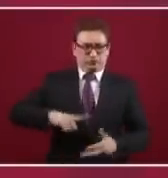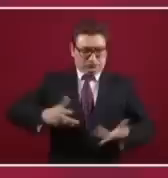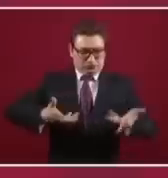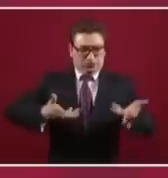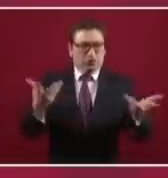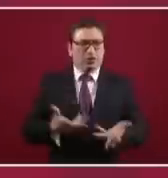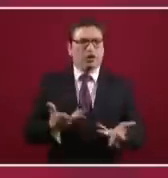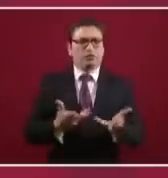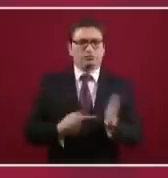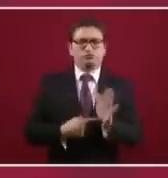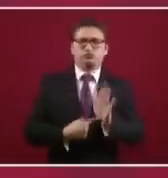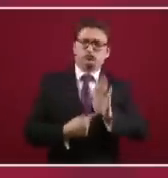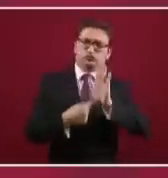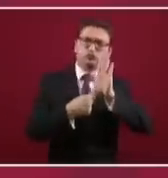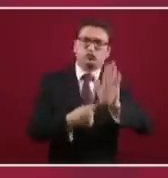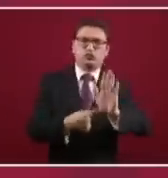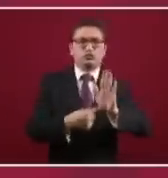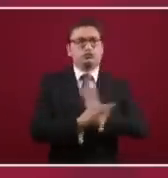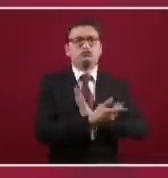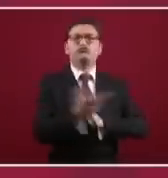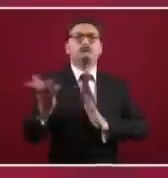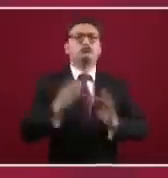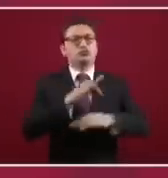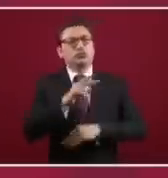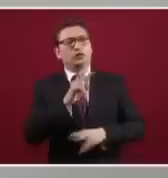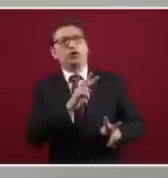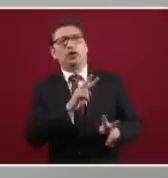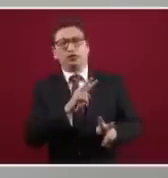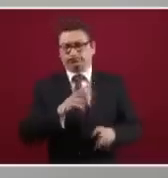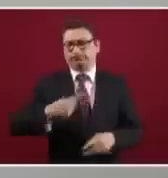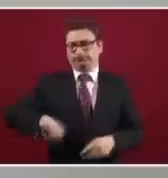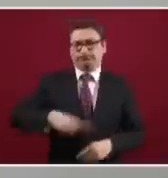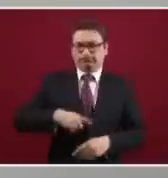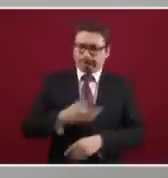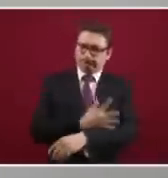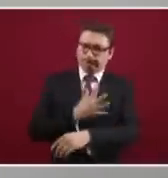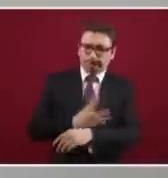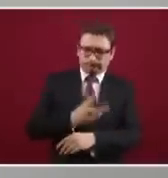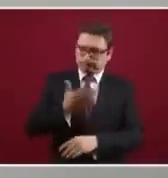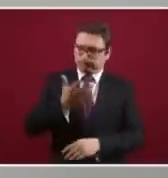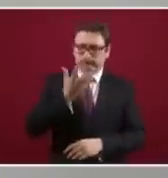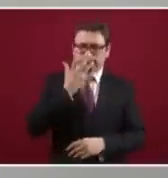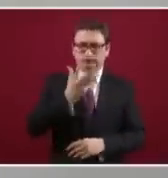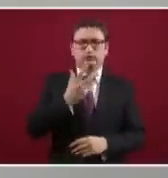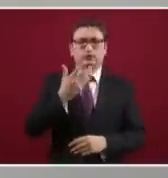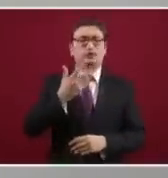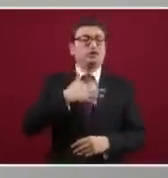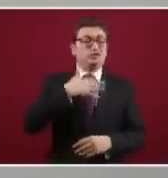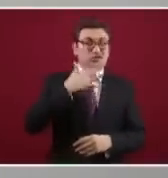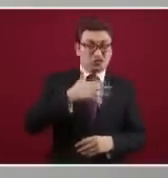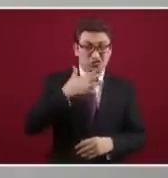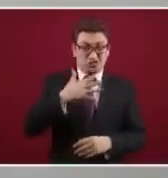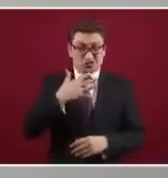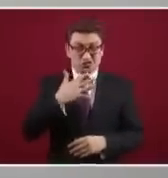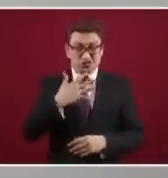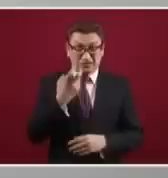dé el ejemplo de rectitud. Si hay corrupción